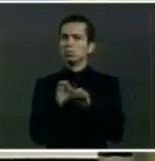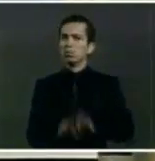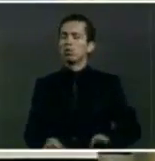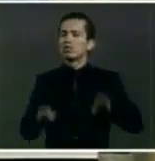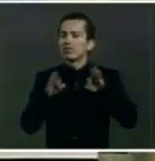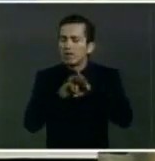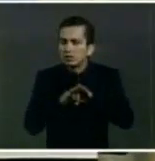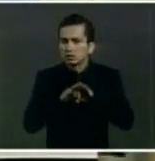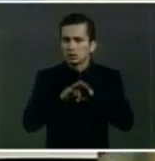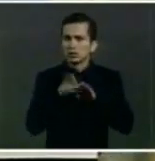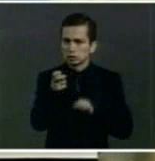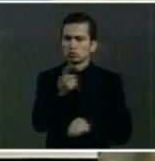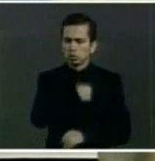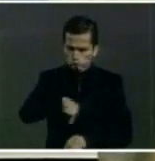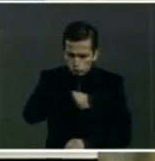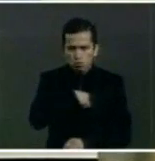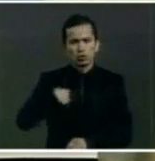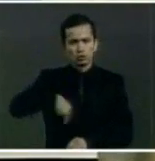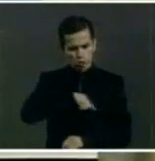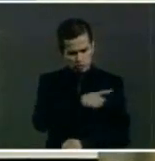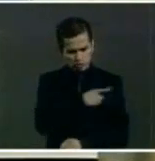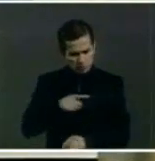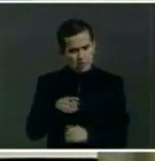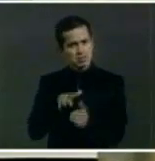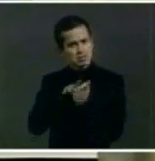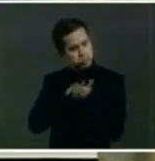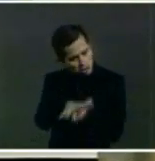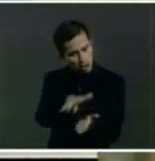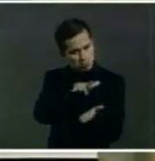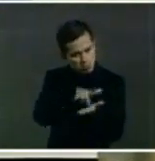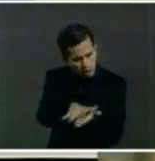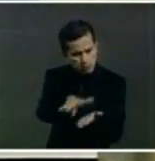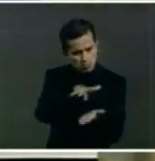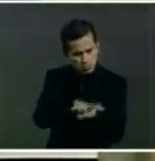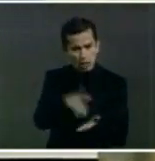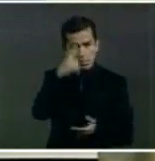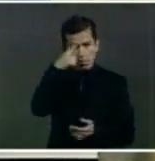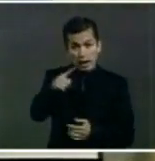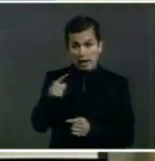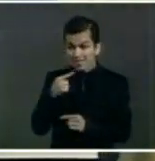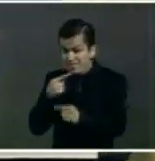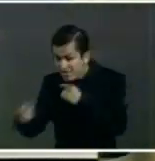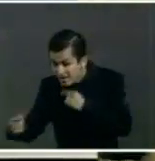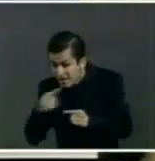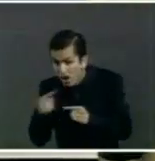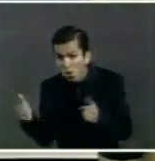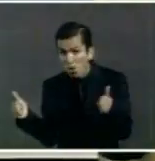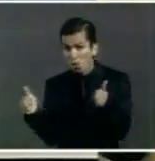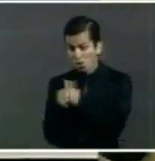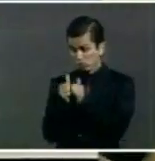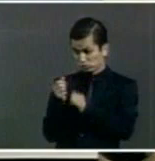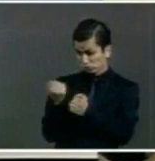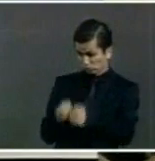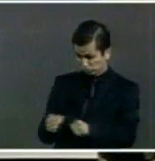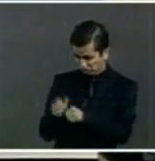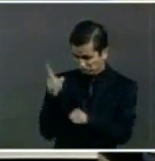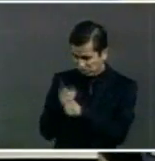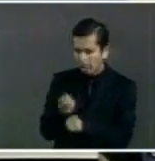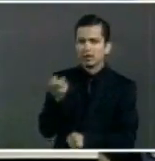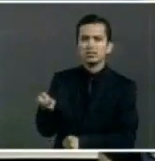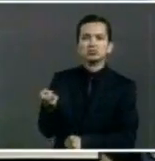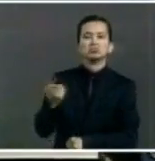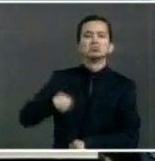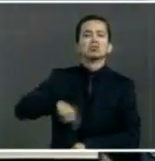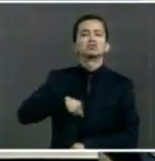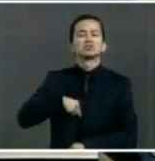y proteger hacia el futuro. En el diálogo con la sociedad nos reconocemos todos como parte del mismo proyecto, que